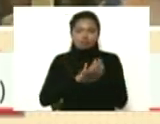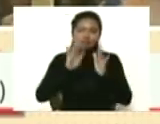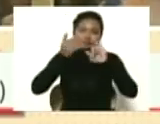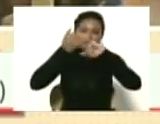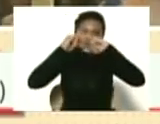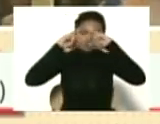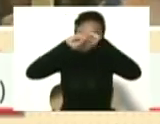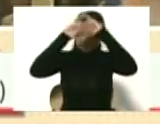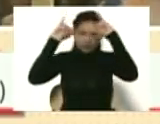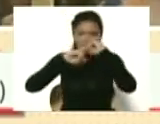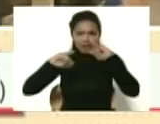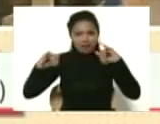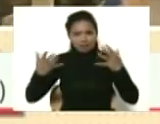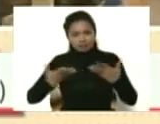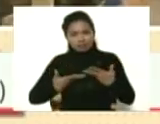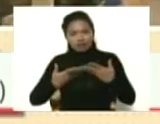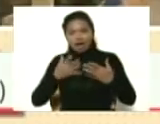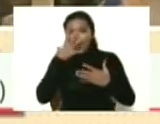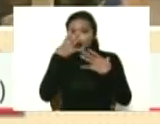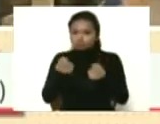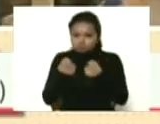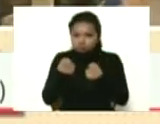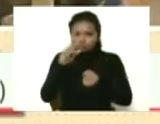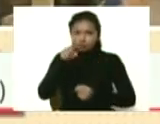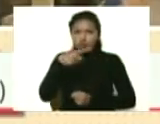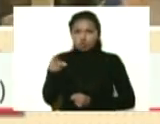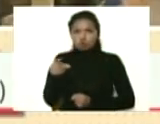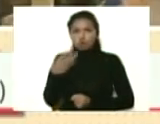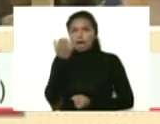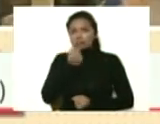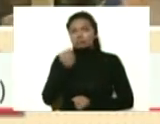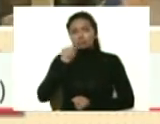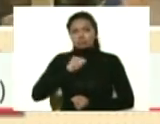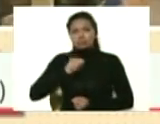felices. ¿Entendido?